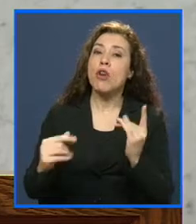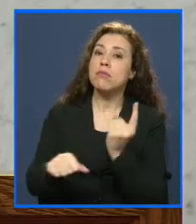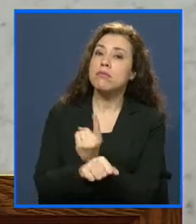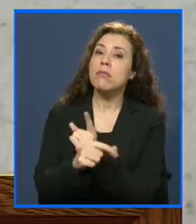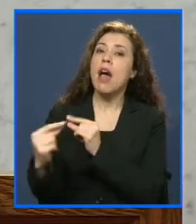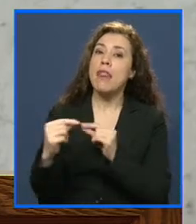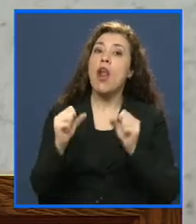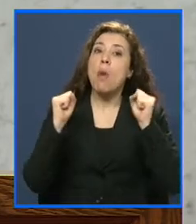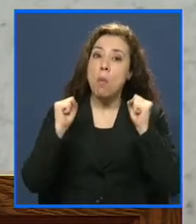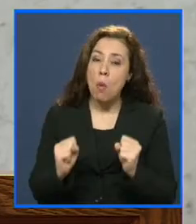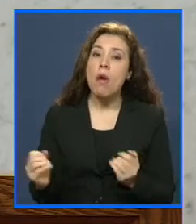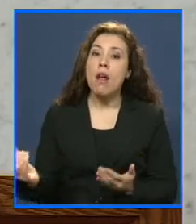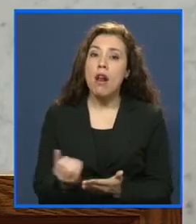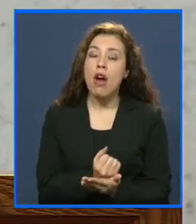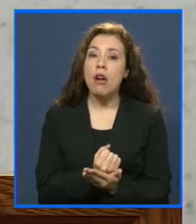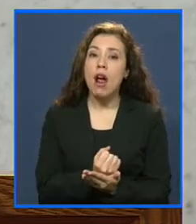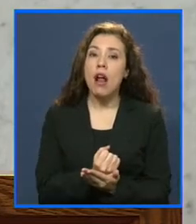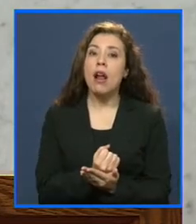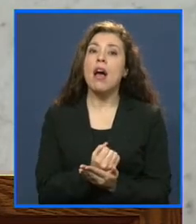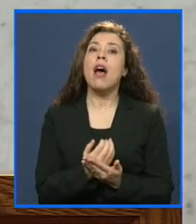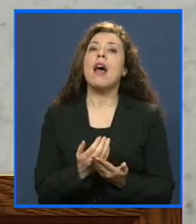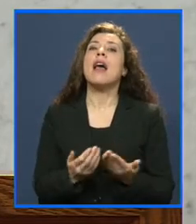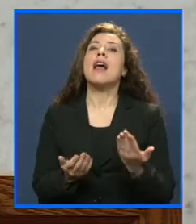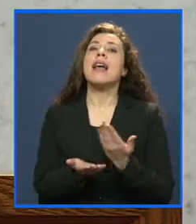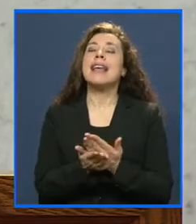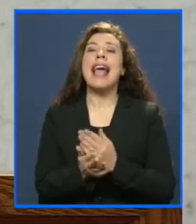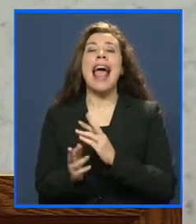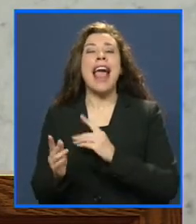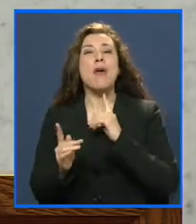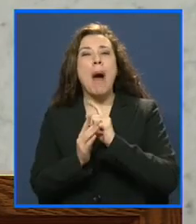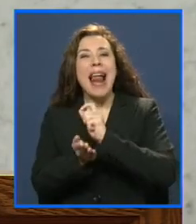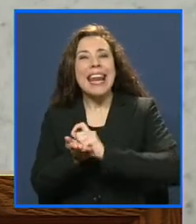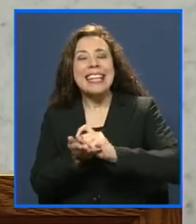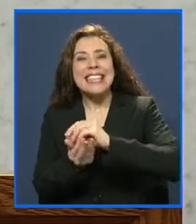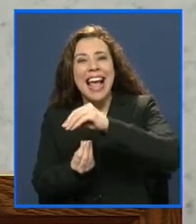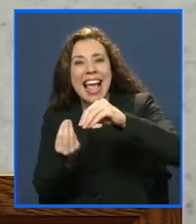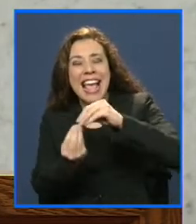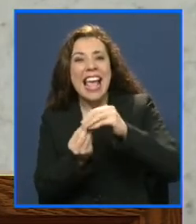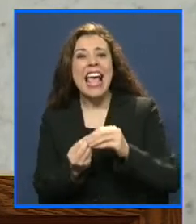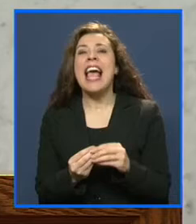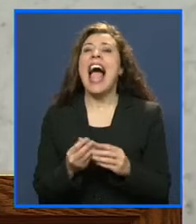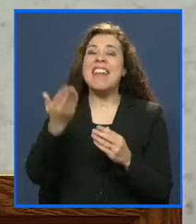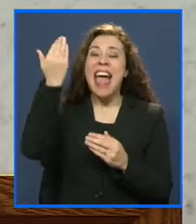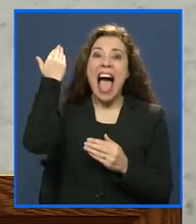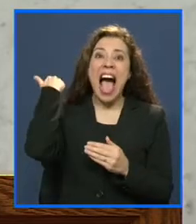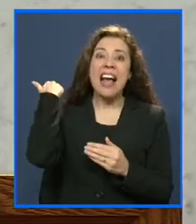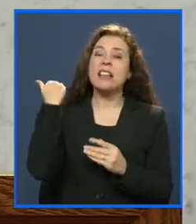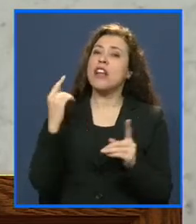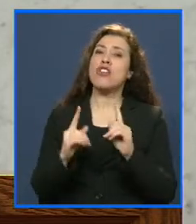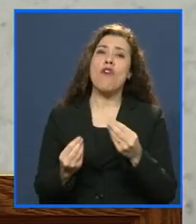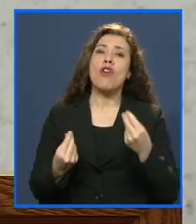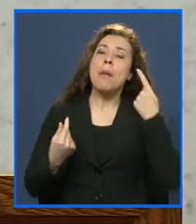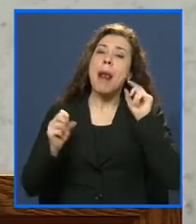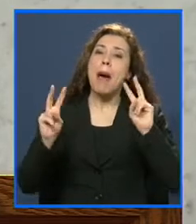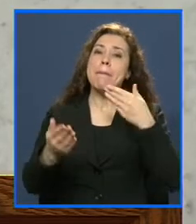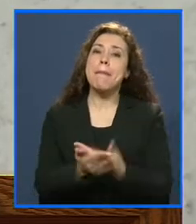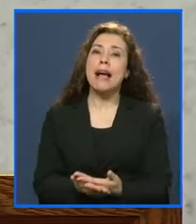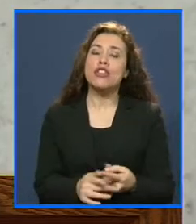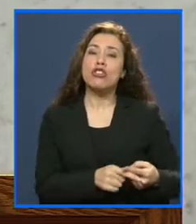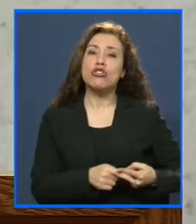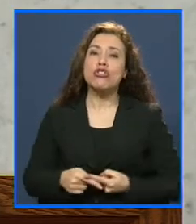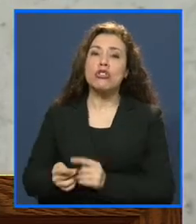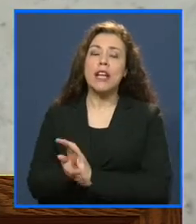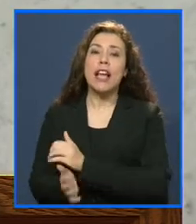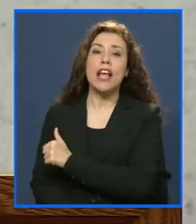es posible y que las recetas de la guerra con nuestros pueblos originarios son inútiles e incompatibles con la paz social a la que